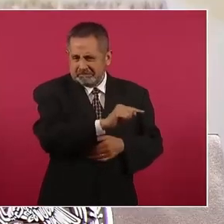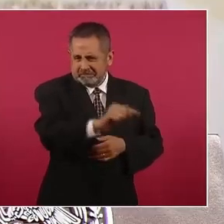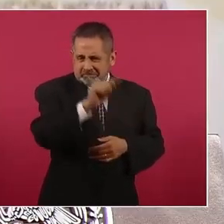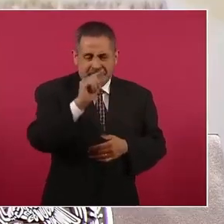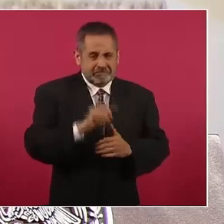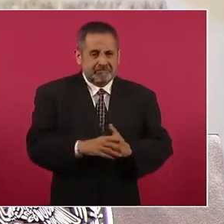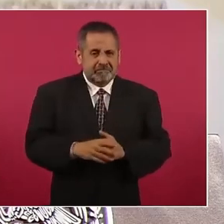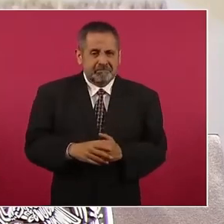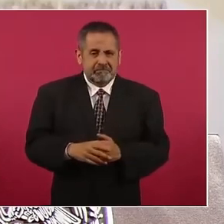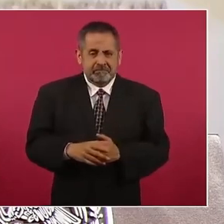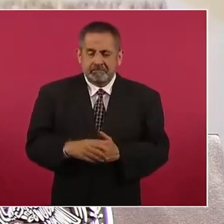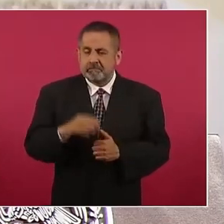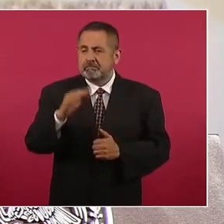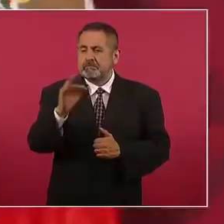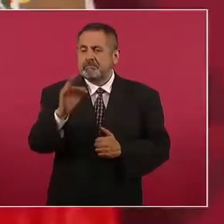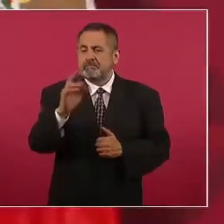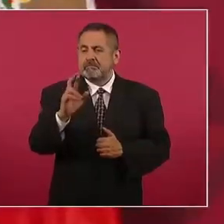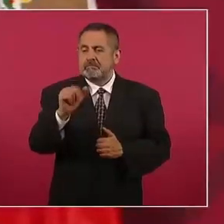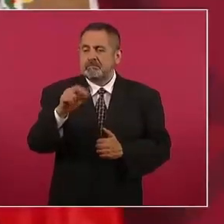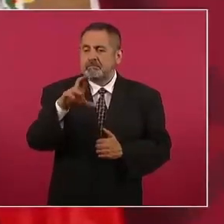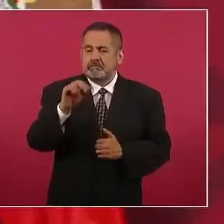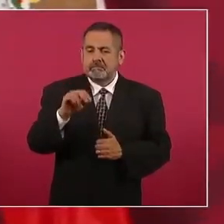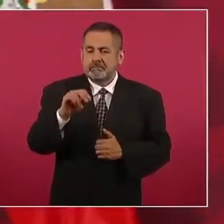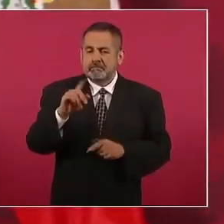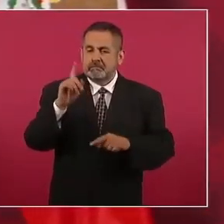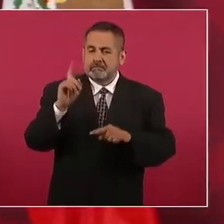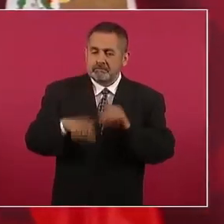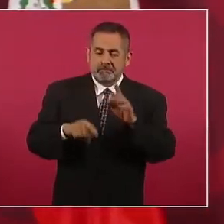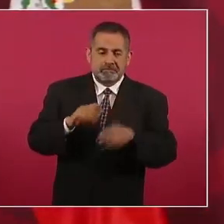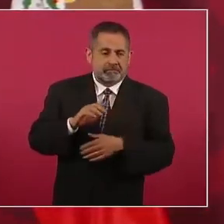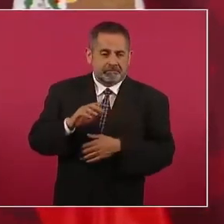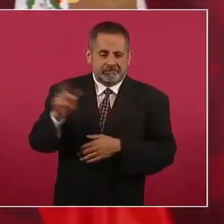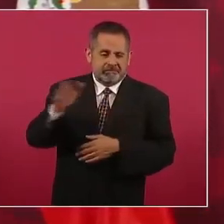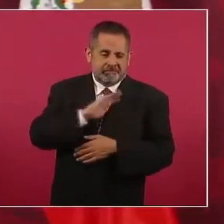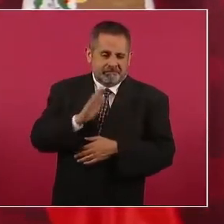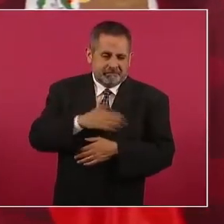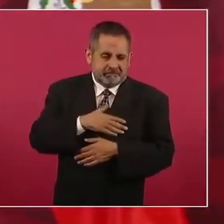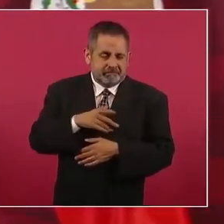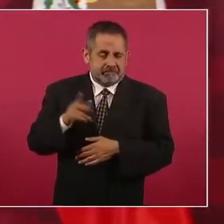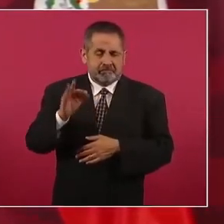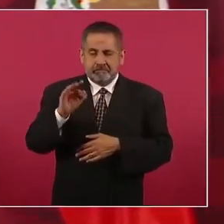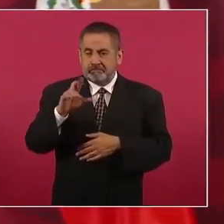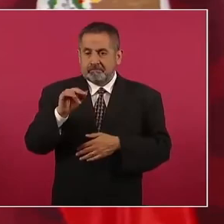Ah, como ya no está Franco en España,